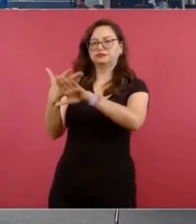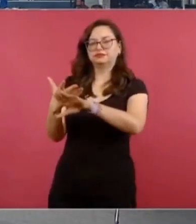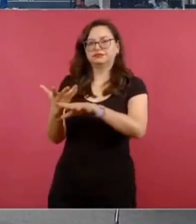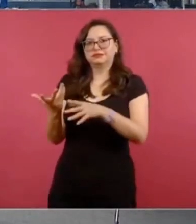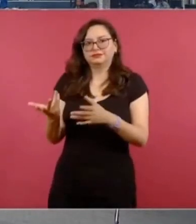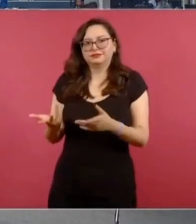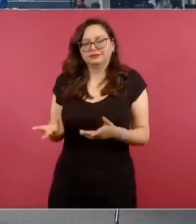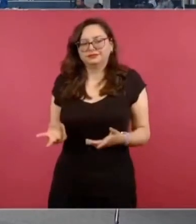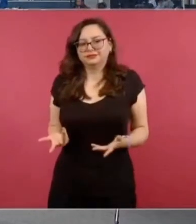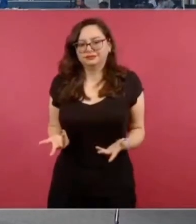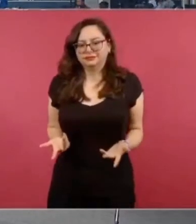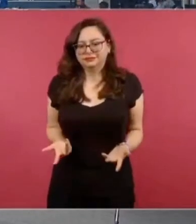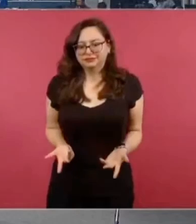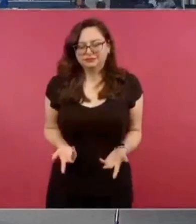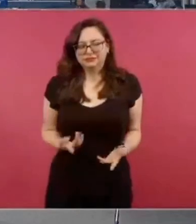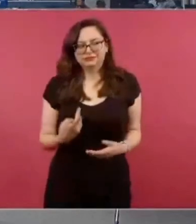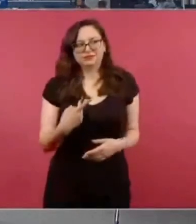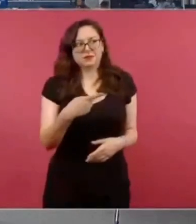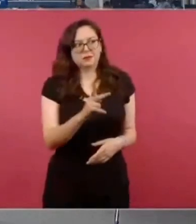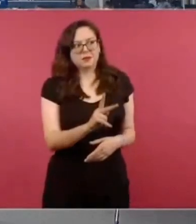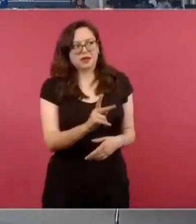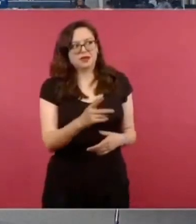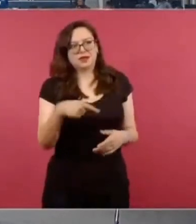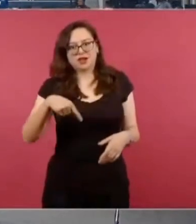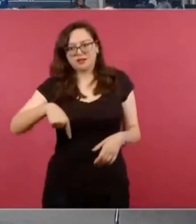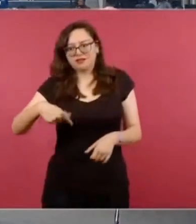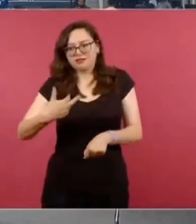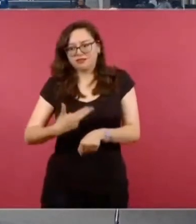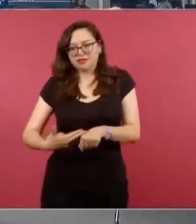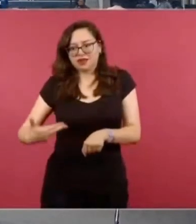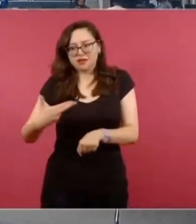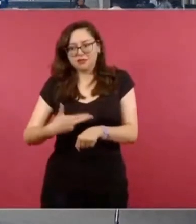Senado o van a comparecer